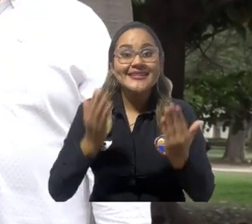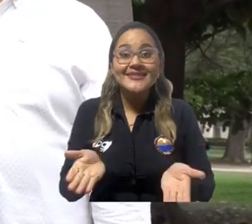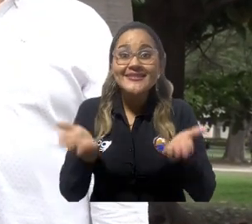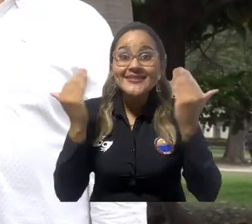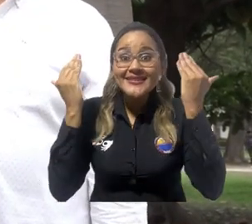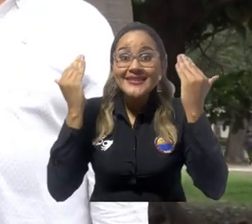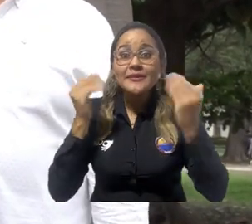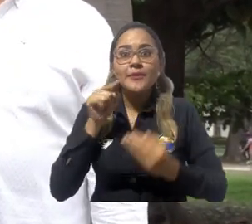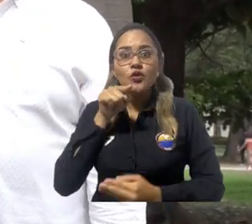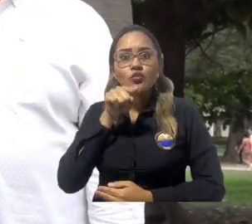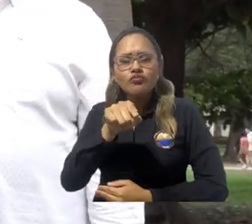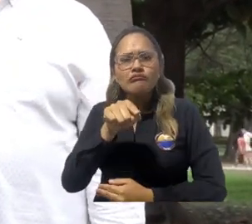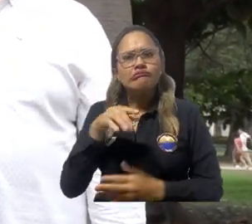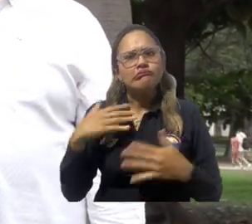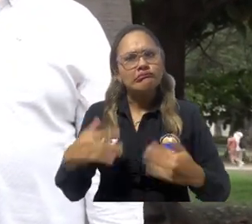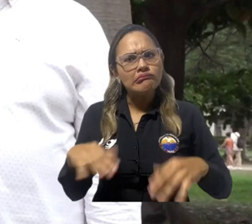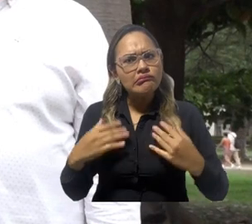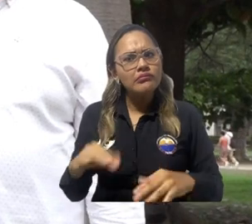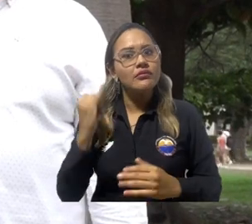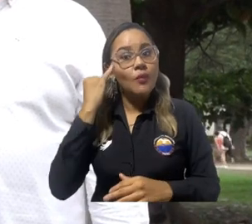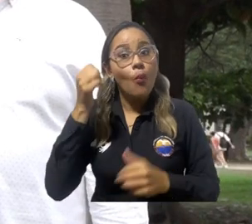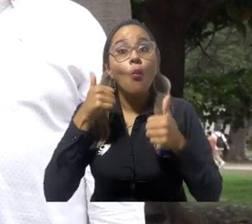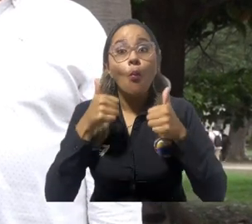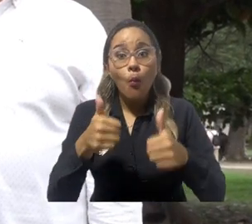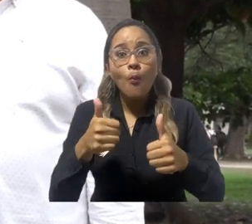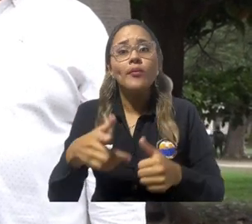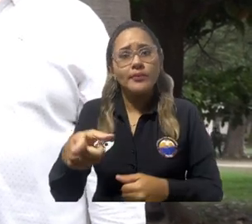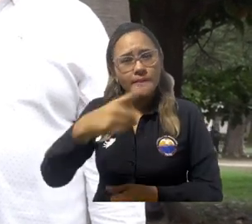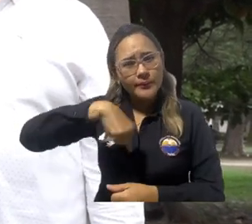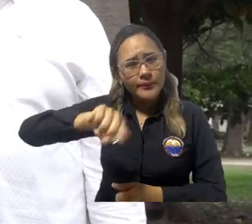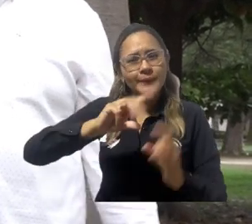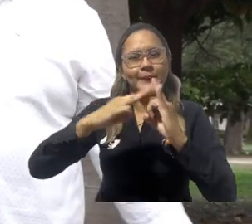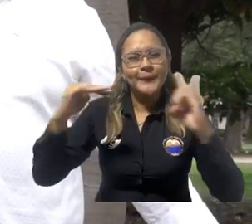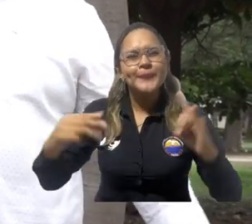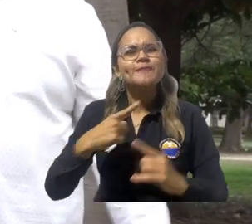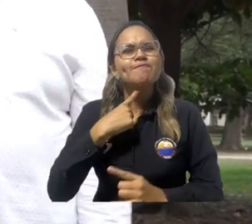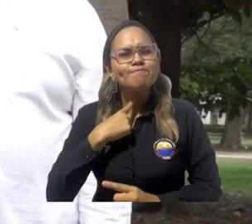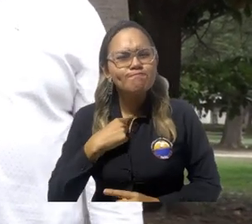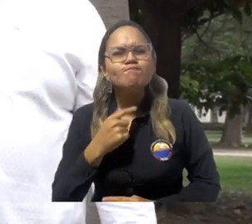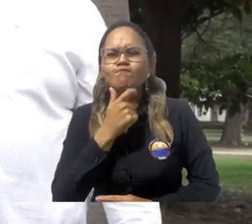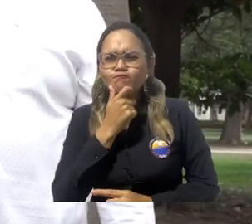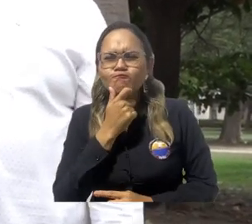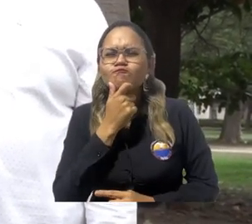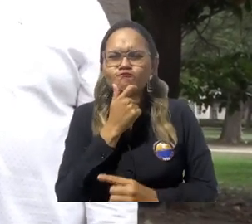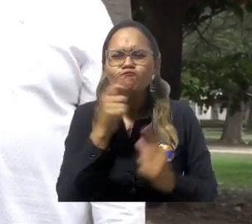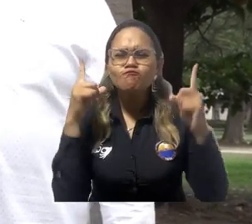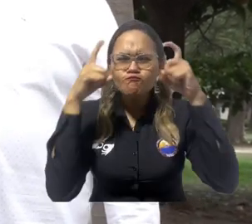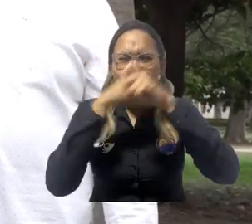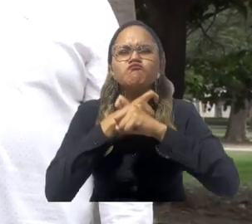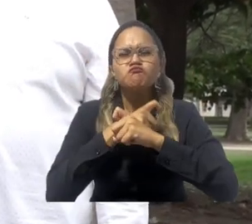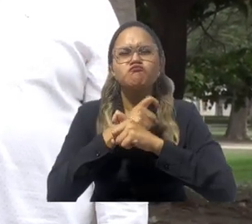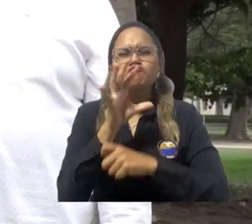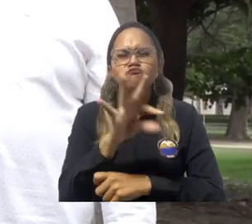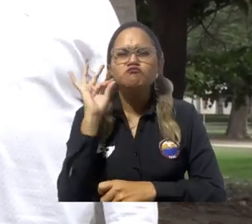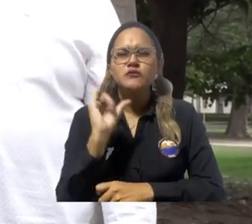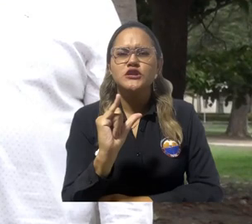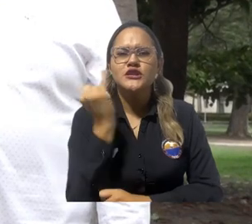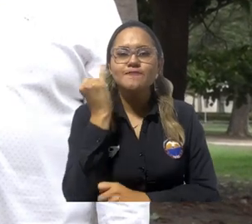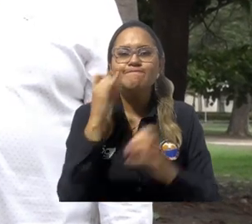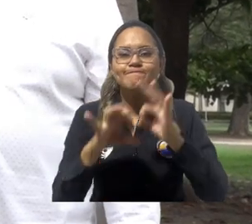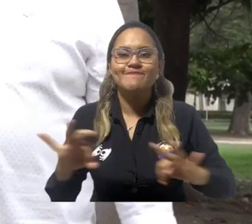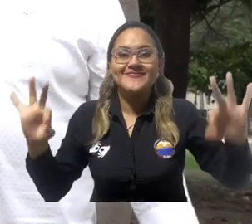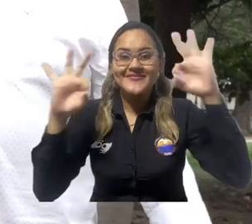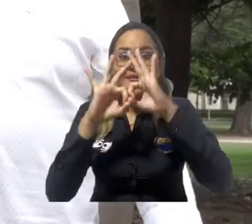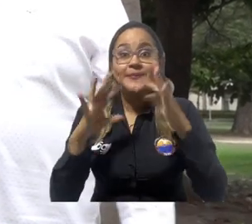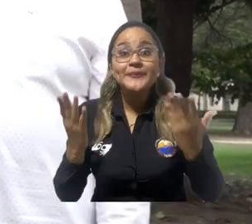Y creo que es una iniciativa que nosotros como Universidad Magdalena nos gustó, la discutimos, la analizamos y consideramos que era muy